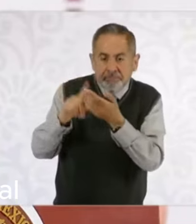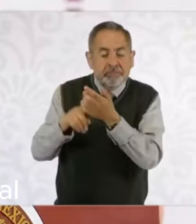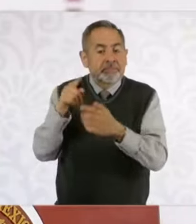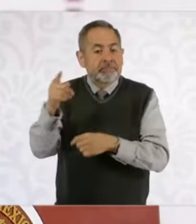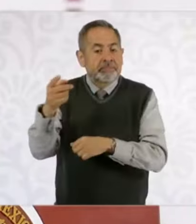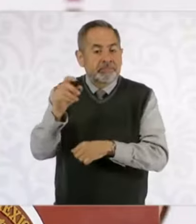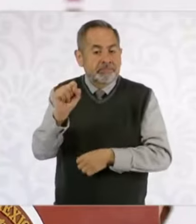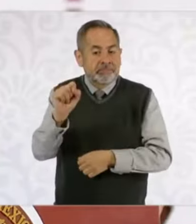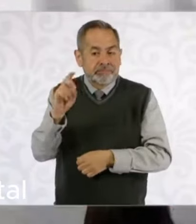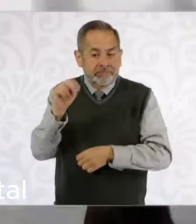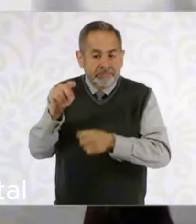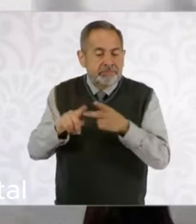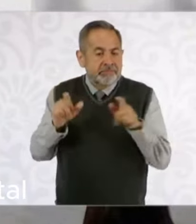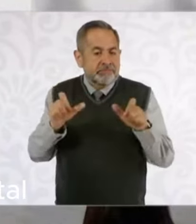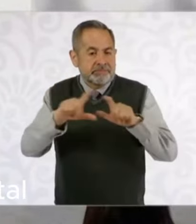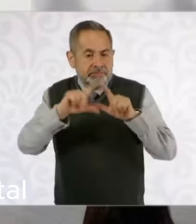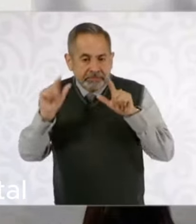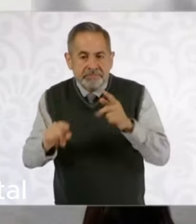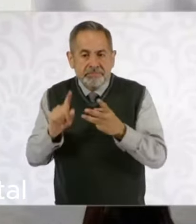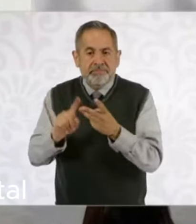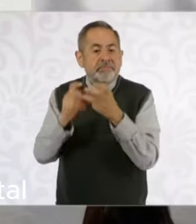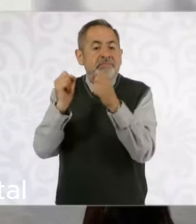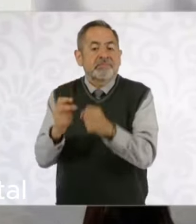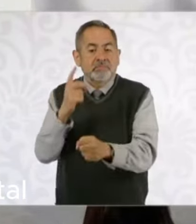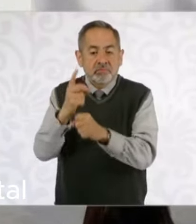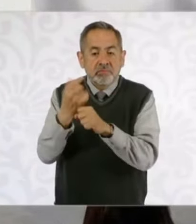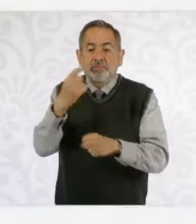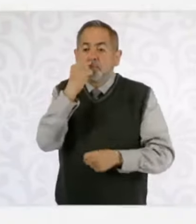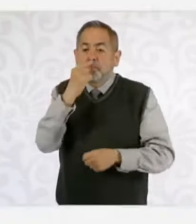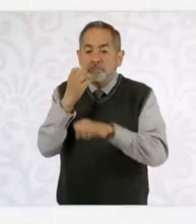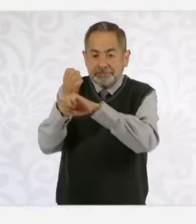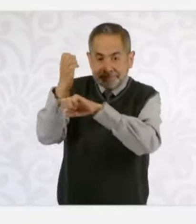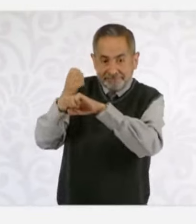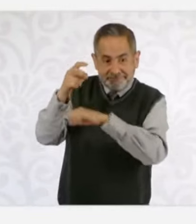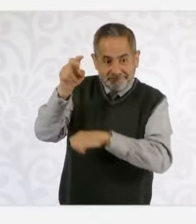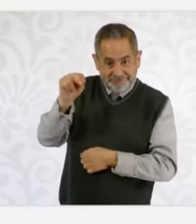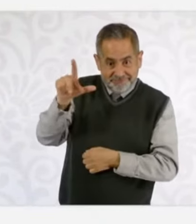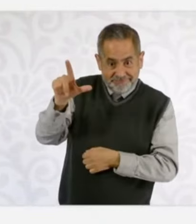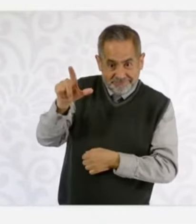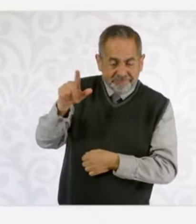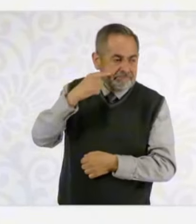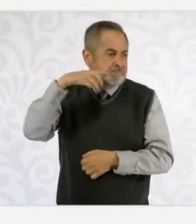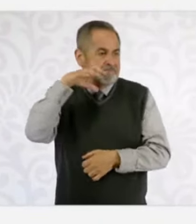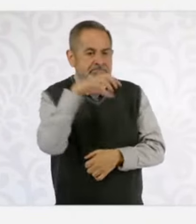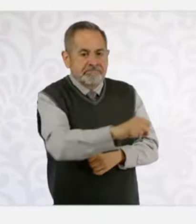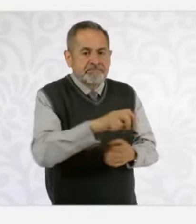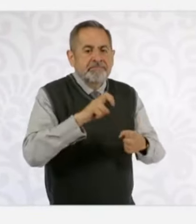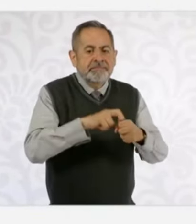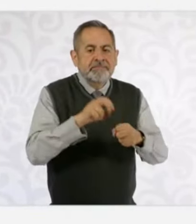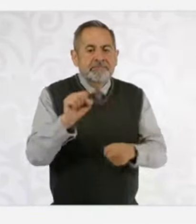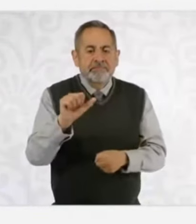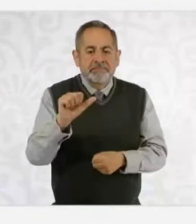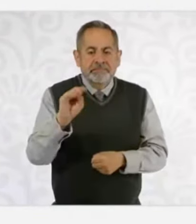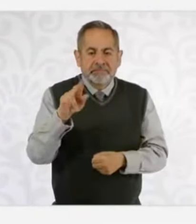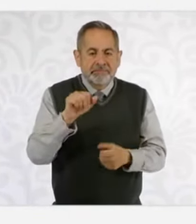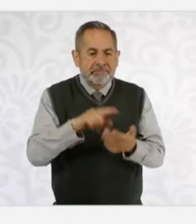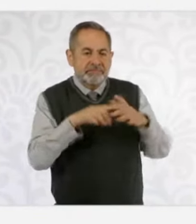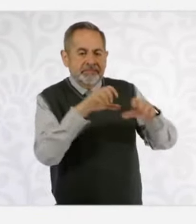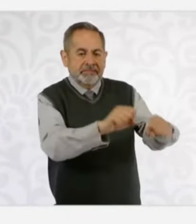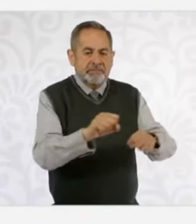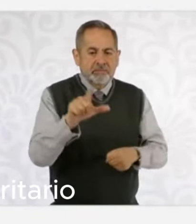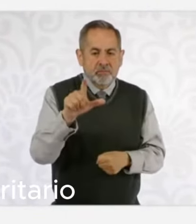Defensa Nacional, Guardia Nacional, Secretaría de Seguridad y Policía Estatal, en el municipio de Sabinas Hidalgo fue detenido Luis Mario